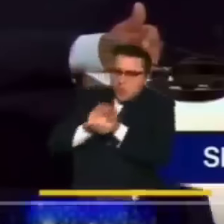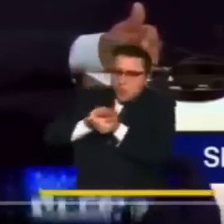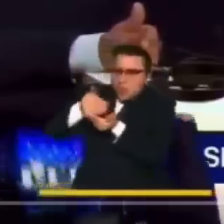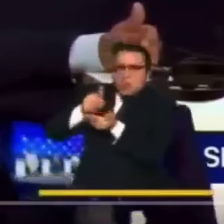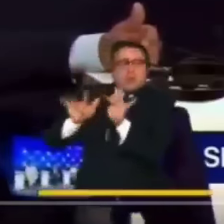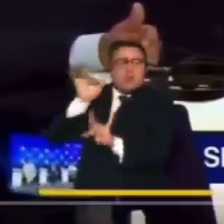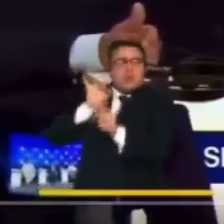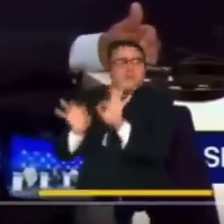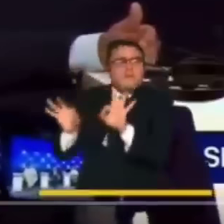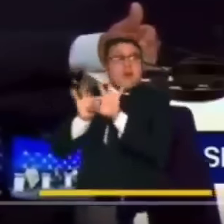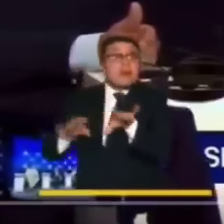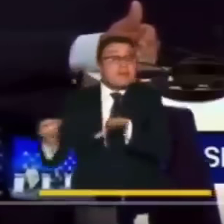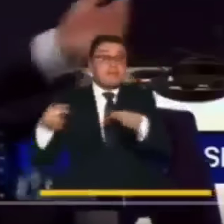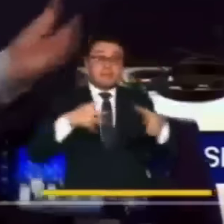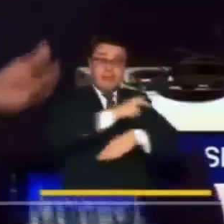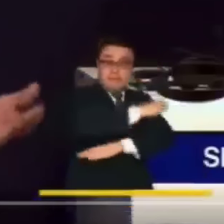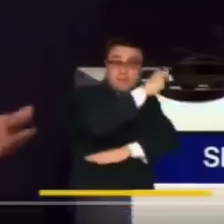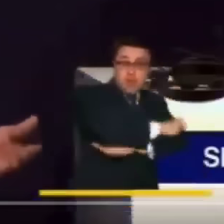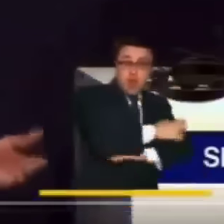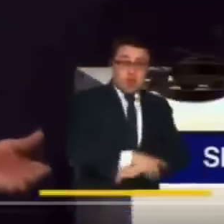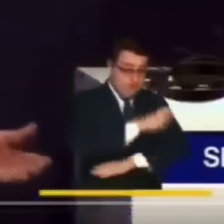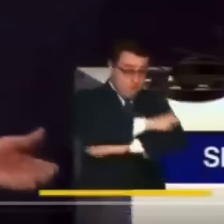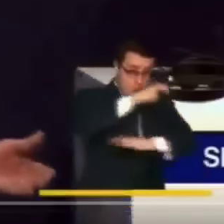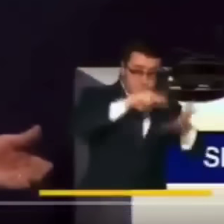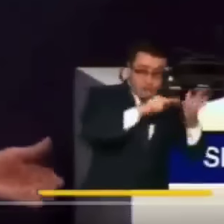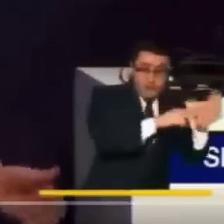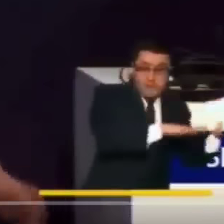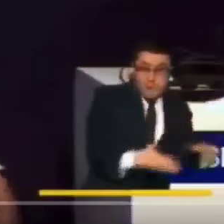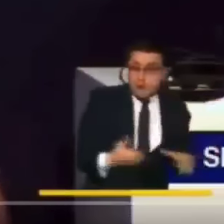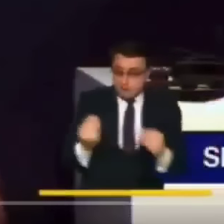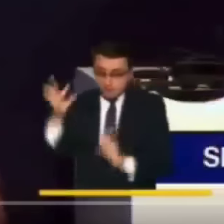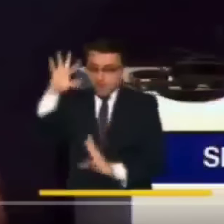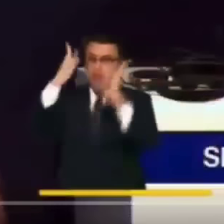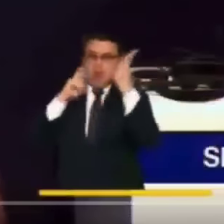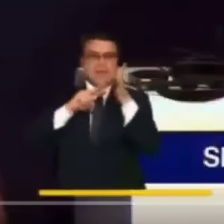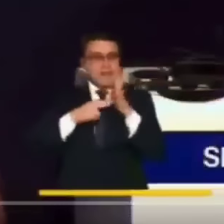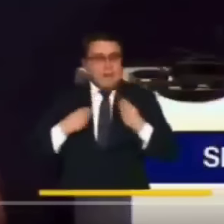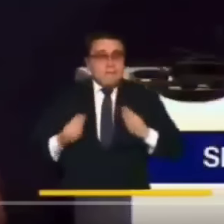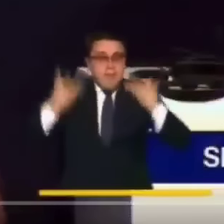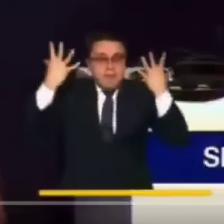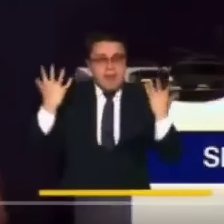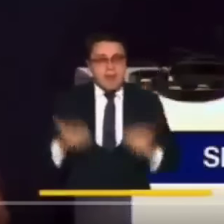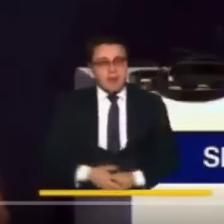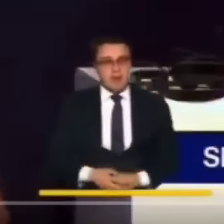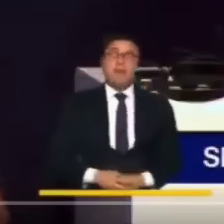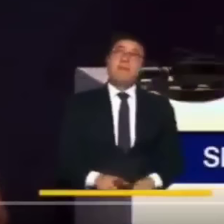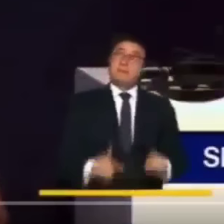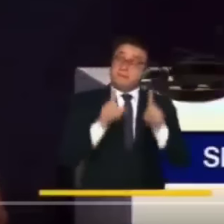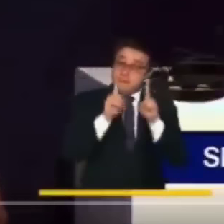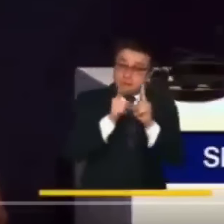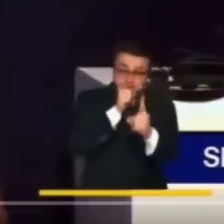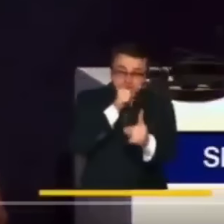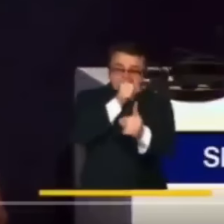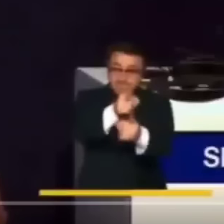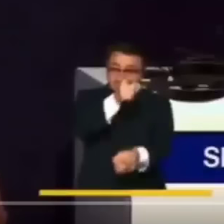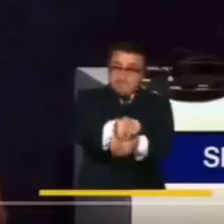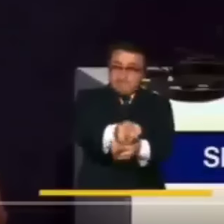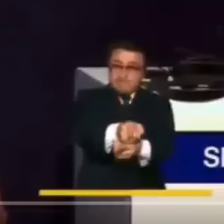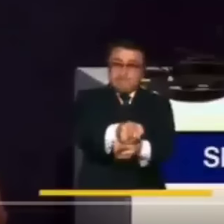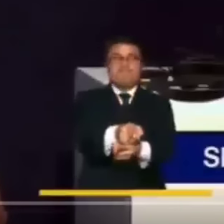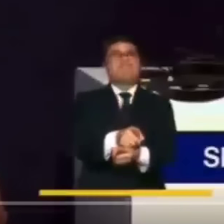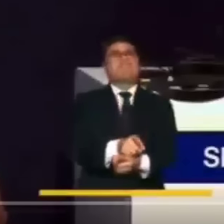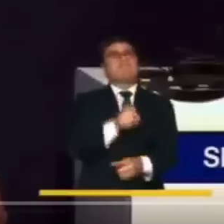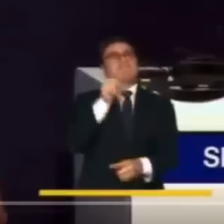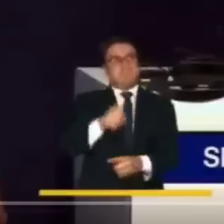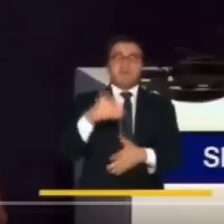la vida. El petróleo es la muerte. Así de simple. Pero para poderlo hacer, hay